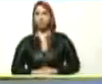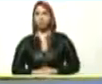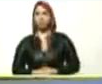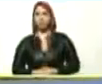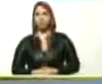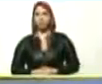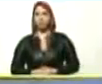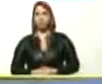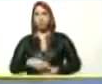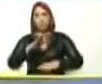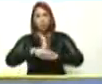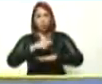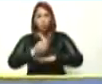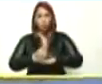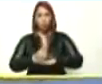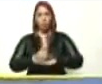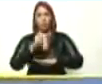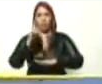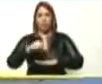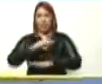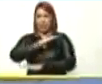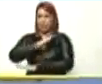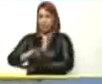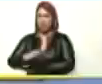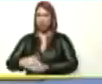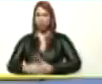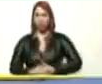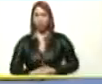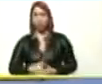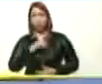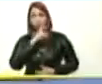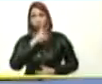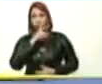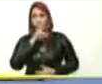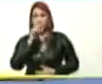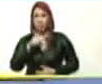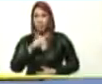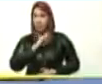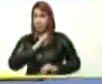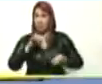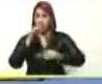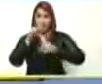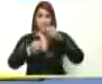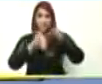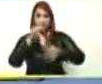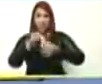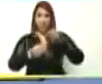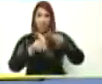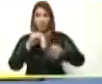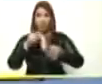producto, fundamentalmente, de las sanciones, criminales, ya lo explicaba, yo con Ramonet,